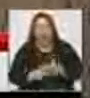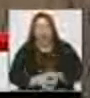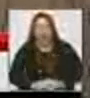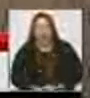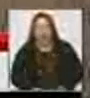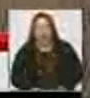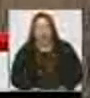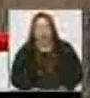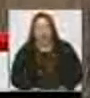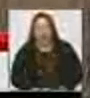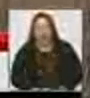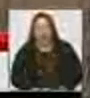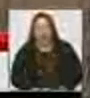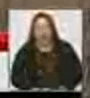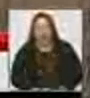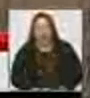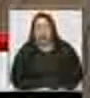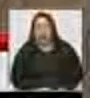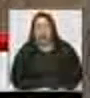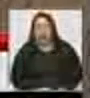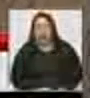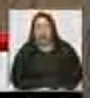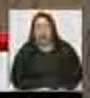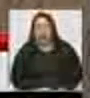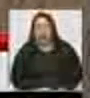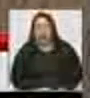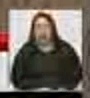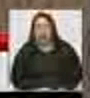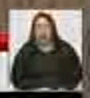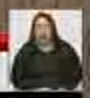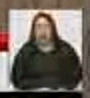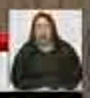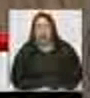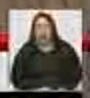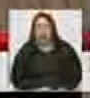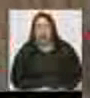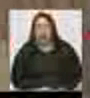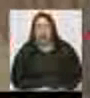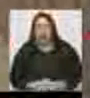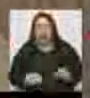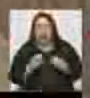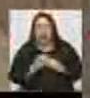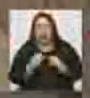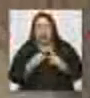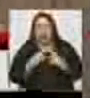no lo haya dicho antes, pero ha sido muy dinámica la reunión. Hay que